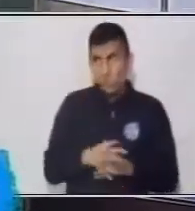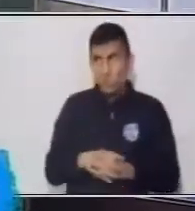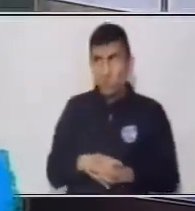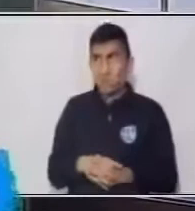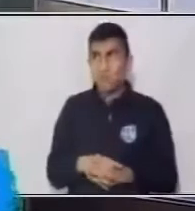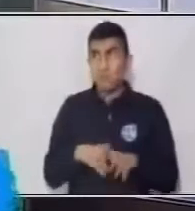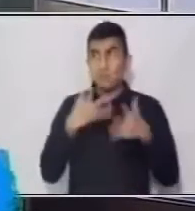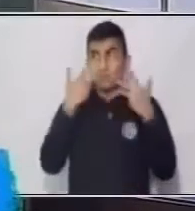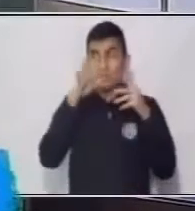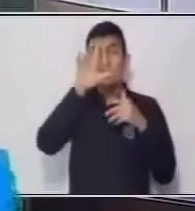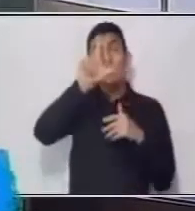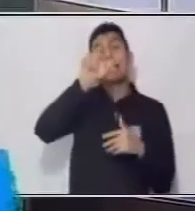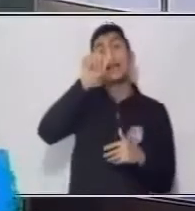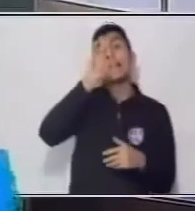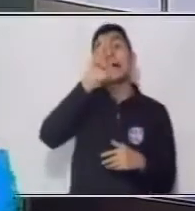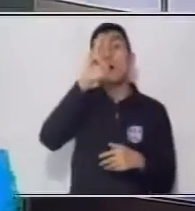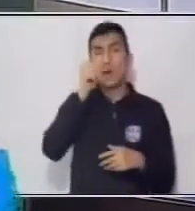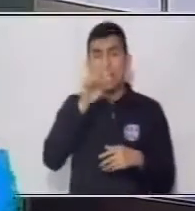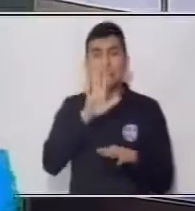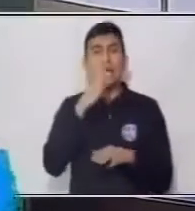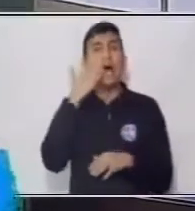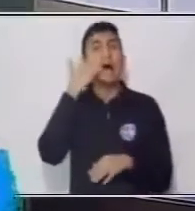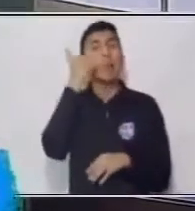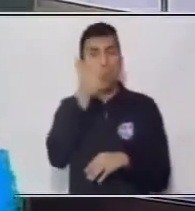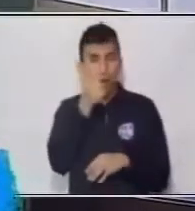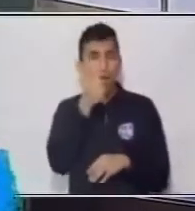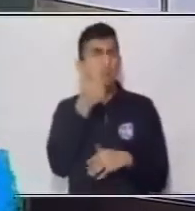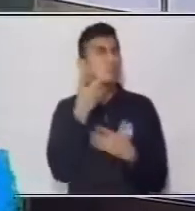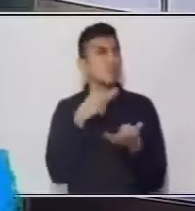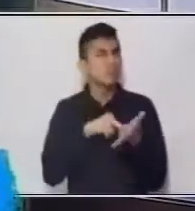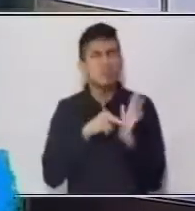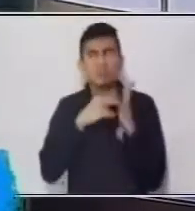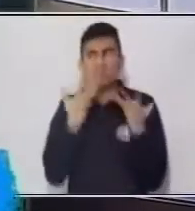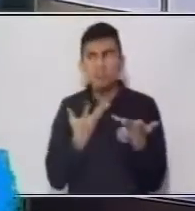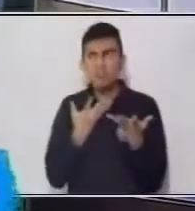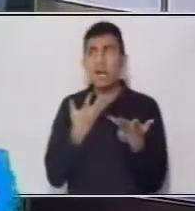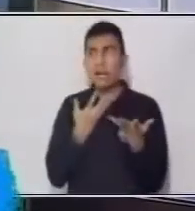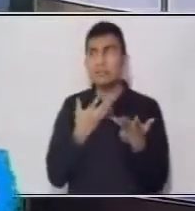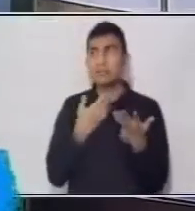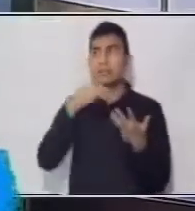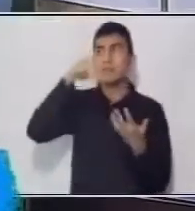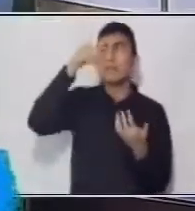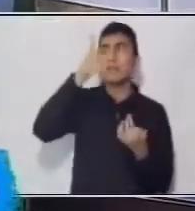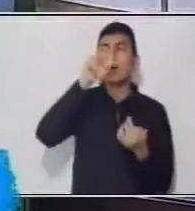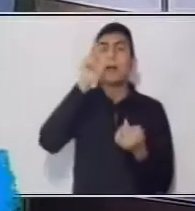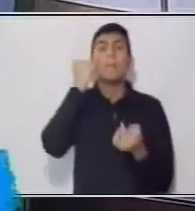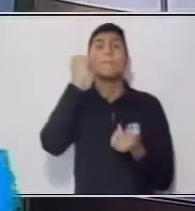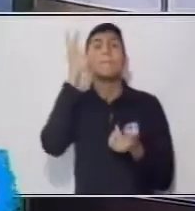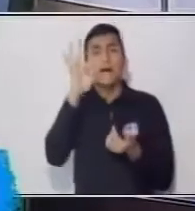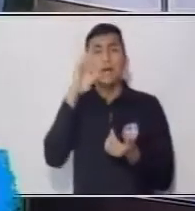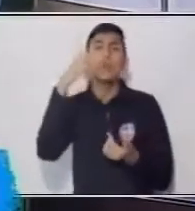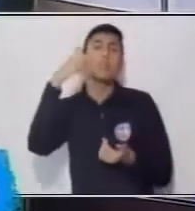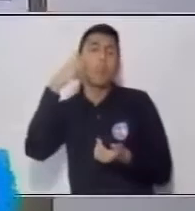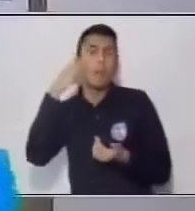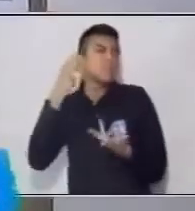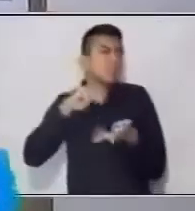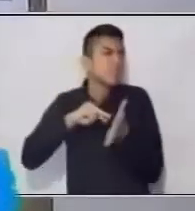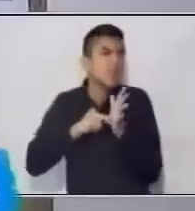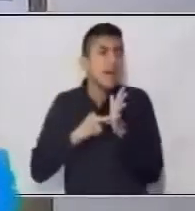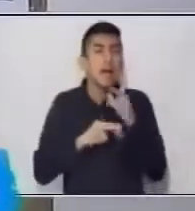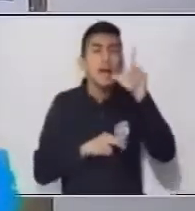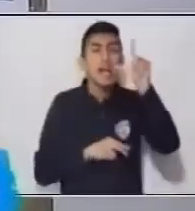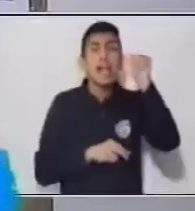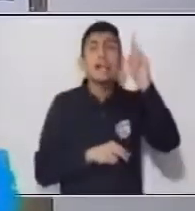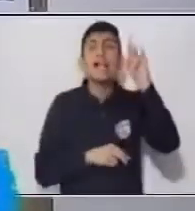Laura es abuela, es decir, Mario es padre. Tenemos las dos acciones,